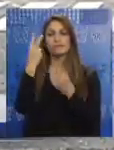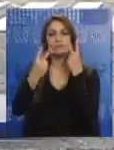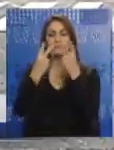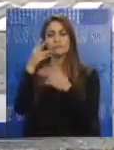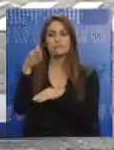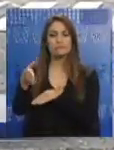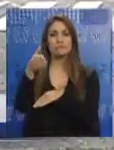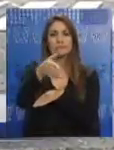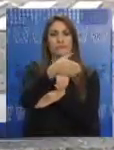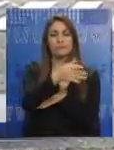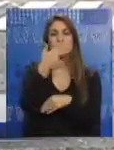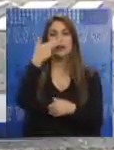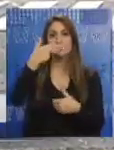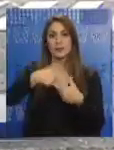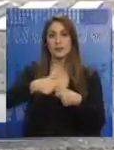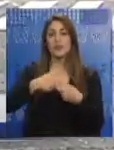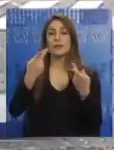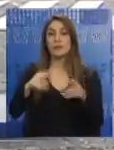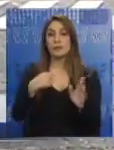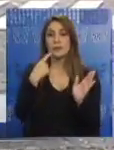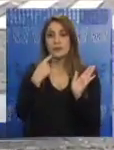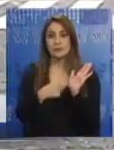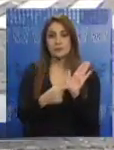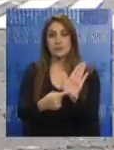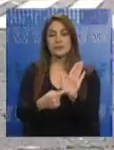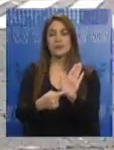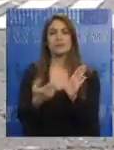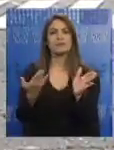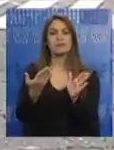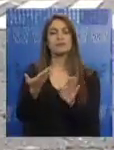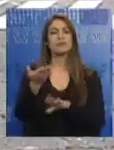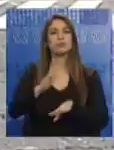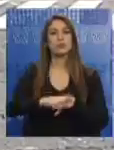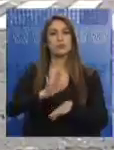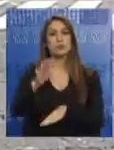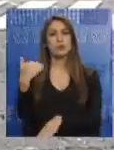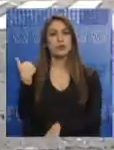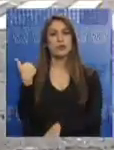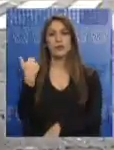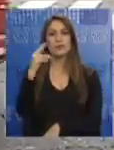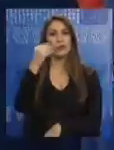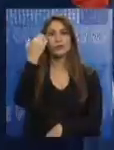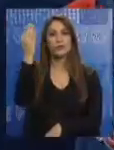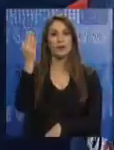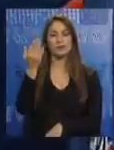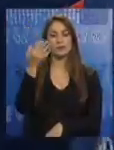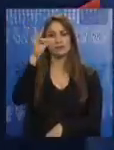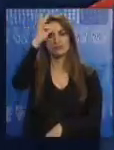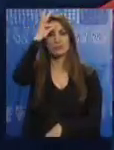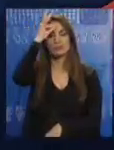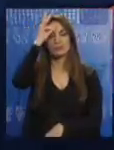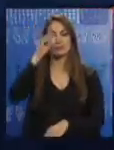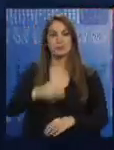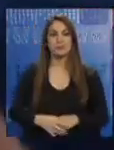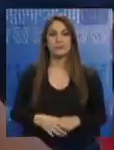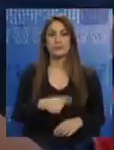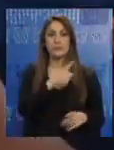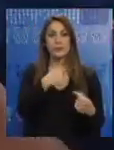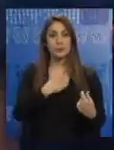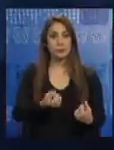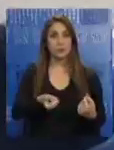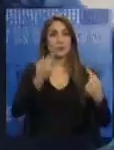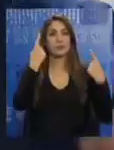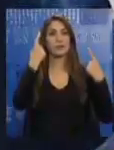estaciones. A continuación, les presentamos las reacciones de varios consumidores que desconocían de la medida. El anuncio tomó por sorpresa a